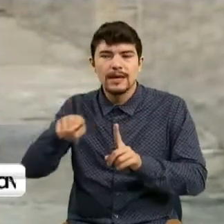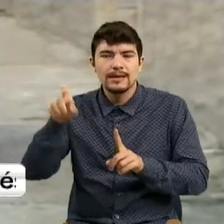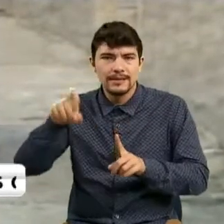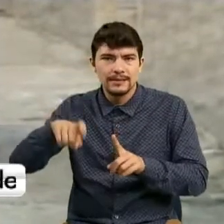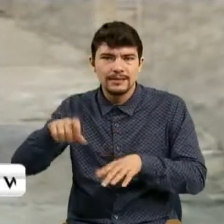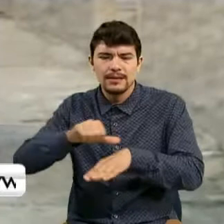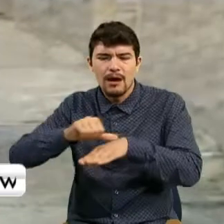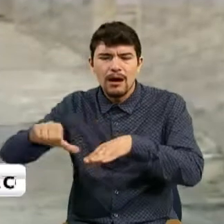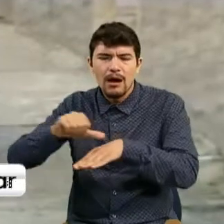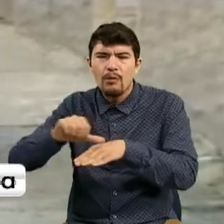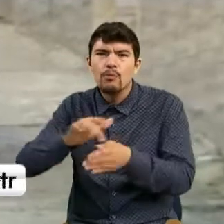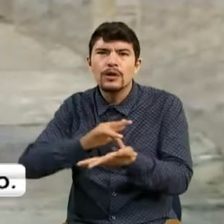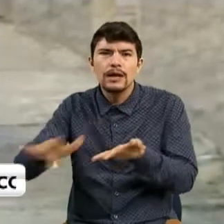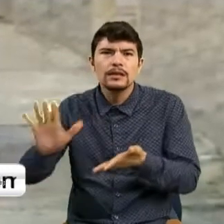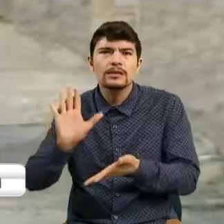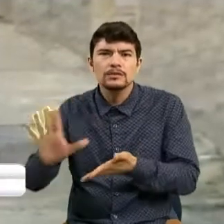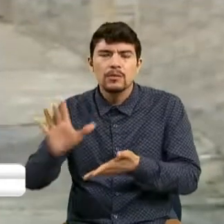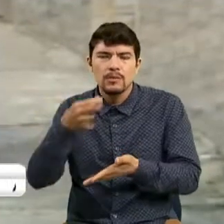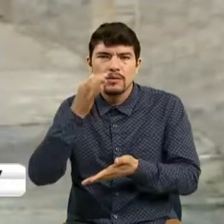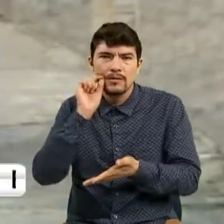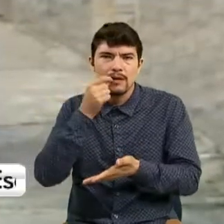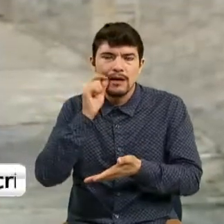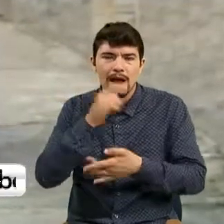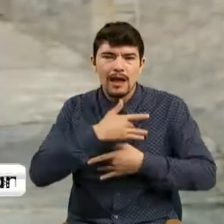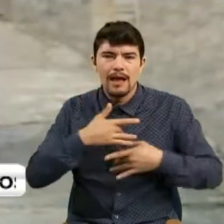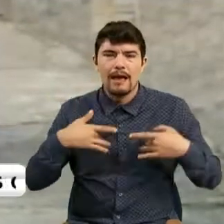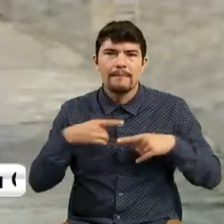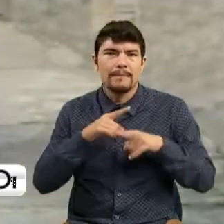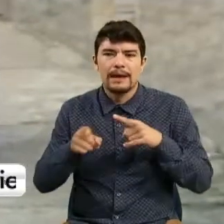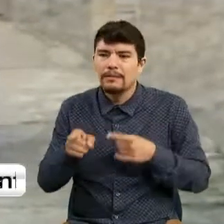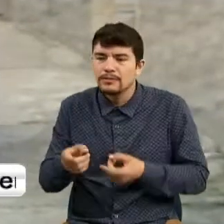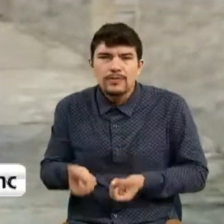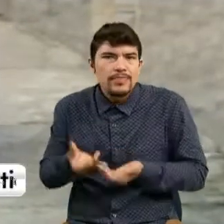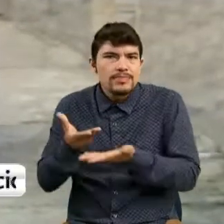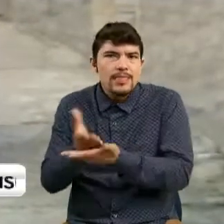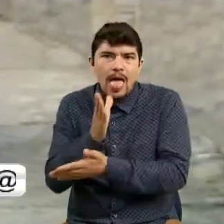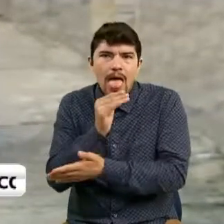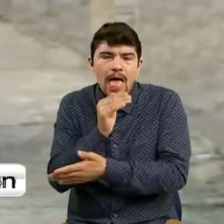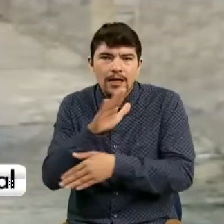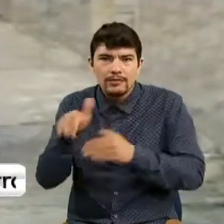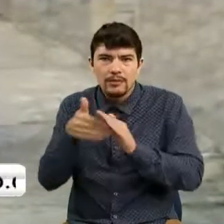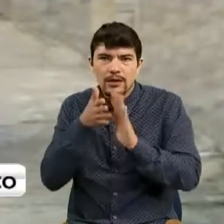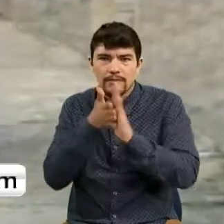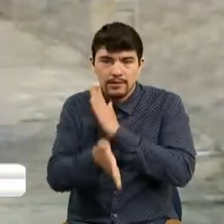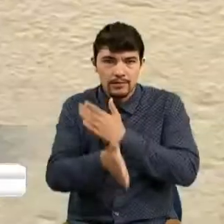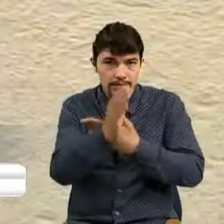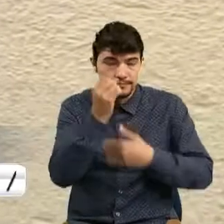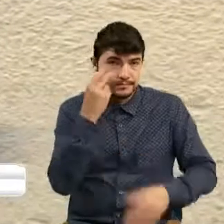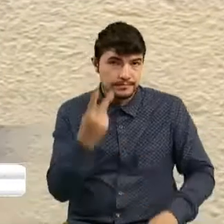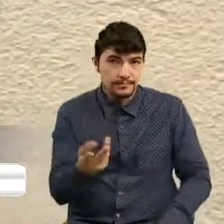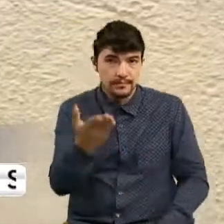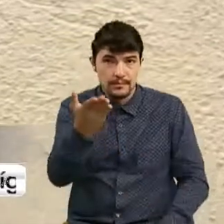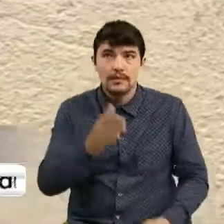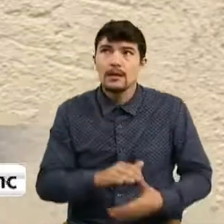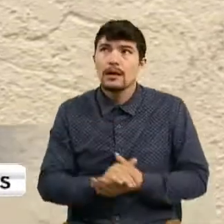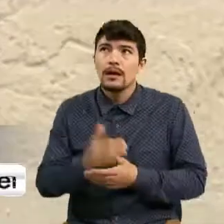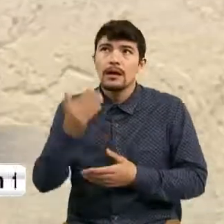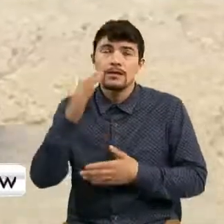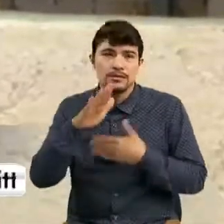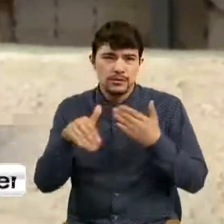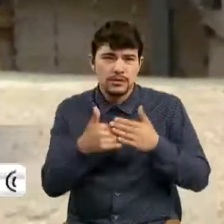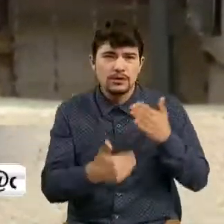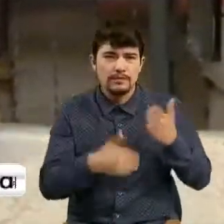una cirugía urgente por parte de su bps y aún no se la han dado todos los detalles en el siguiente informe todo empezó cuando el